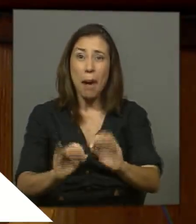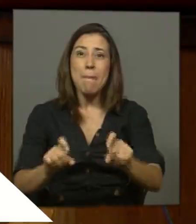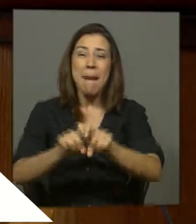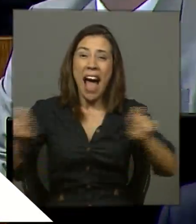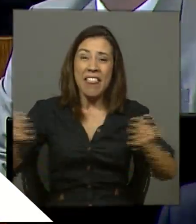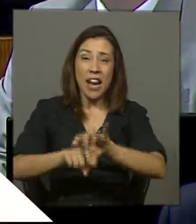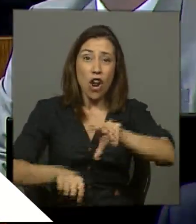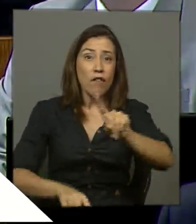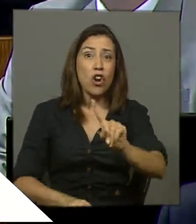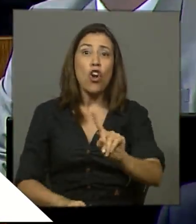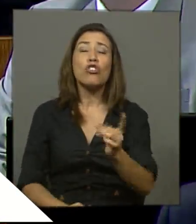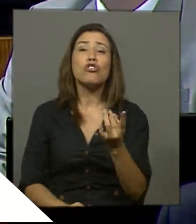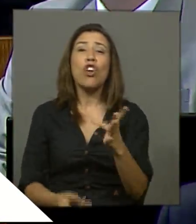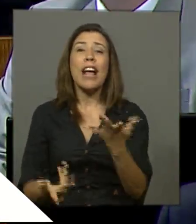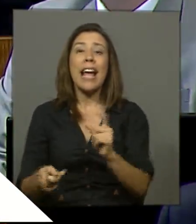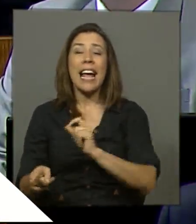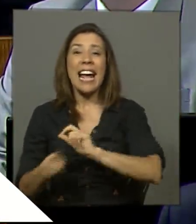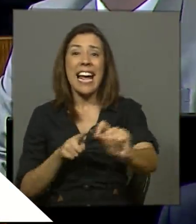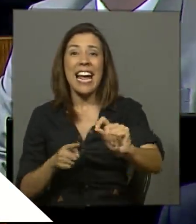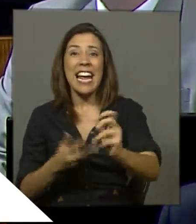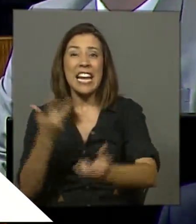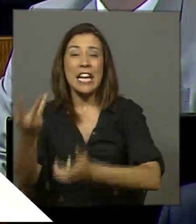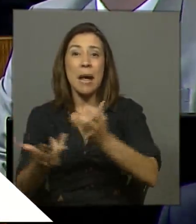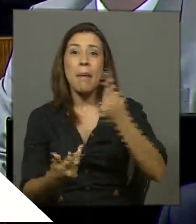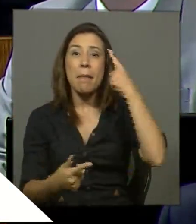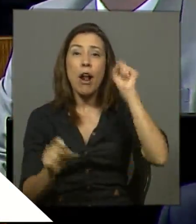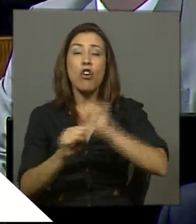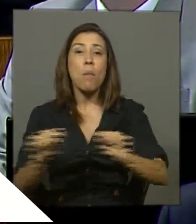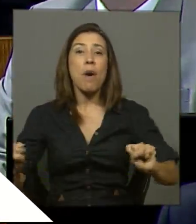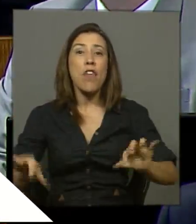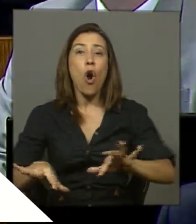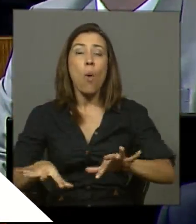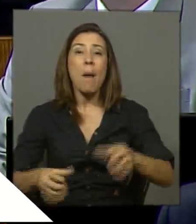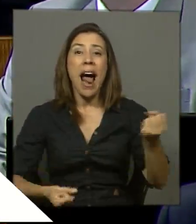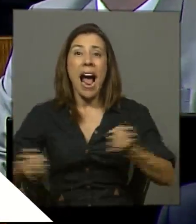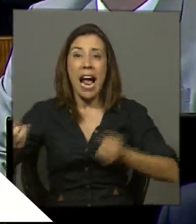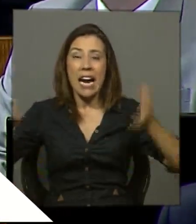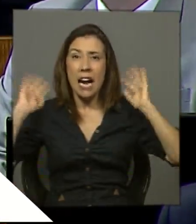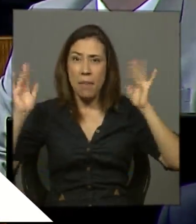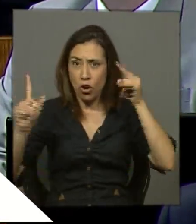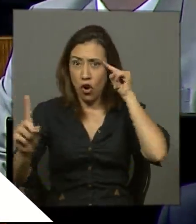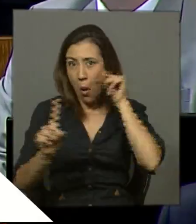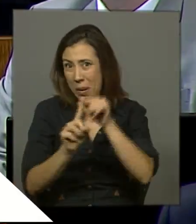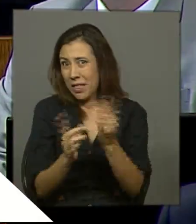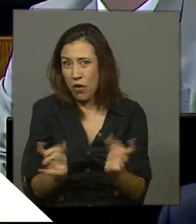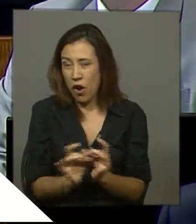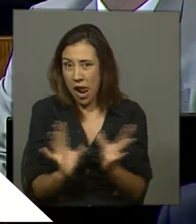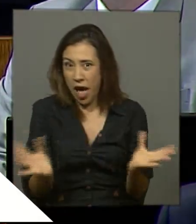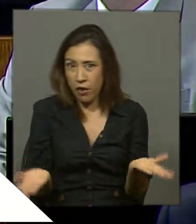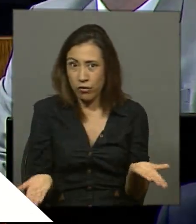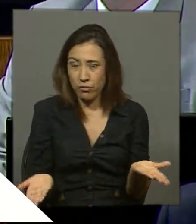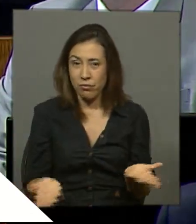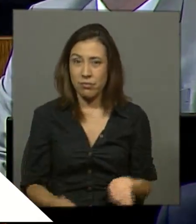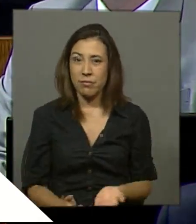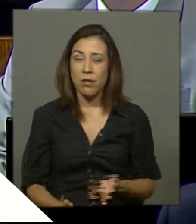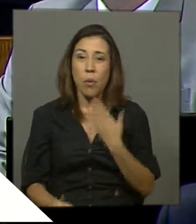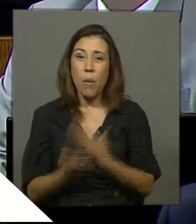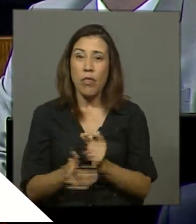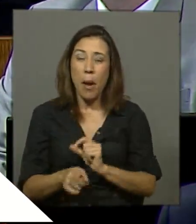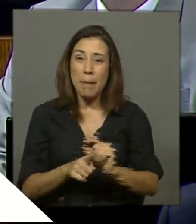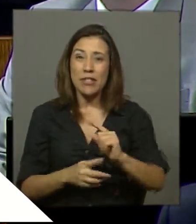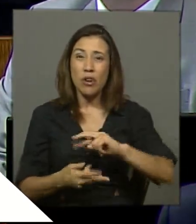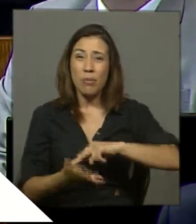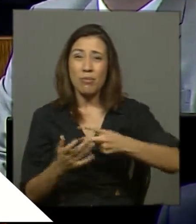madera simplemente quemaban la cabina para inutilizar el camión eso tenía una finalidad ministro ministro desde el inicio del